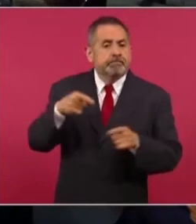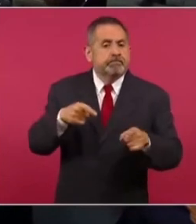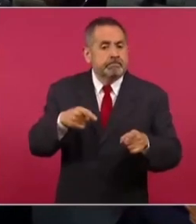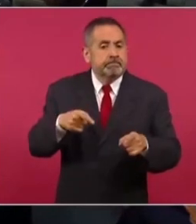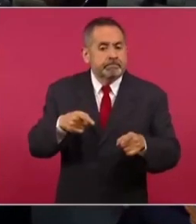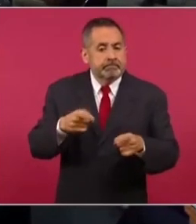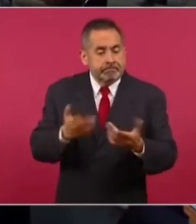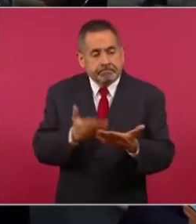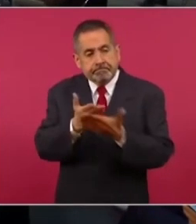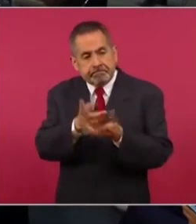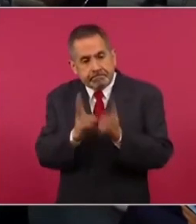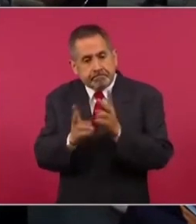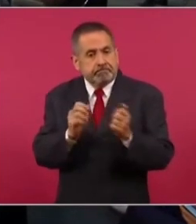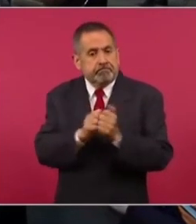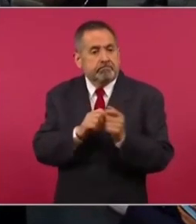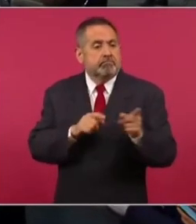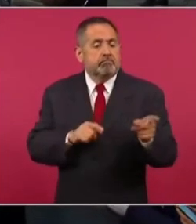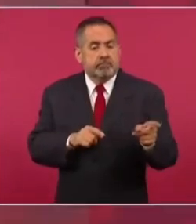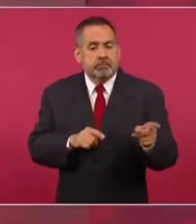para